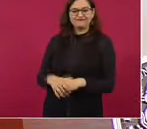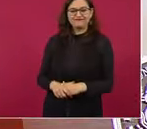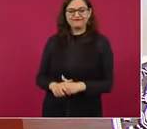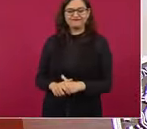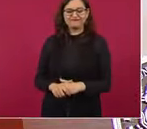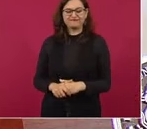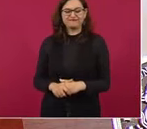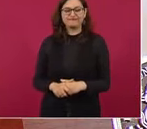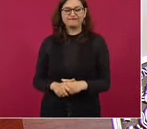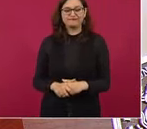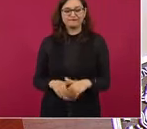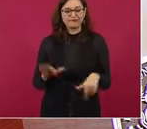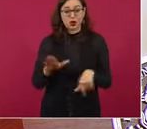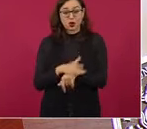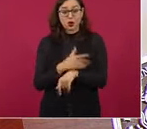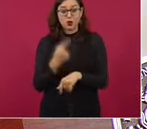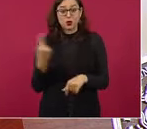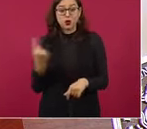porque